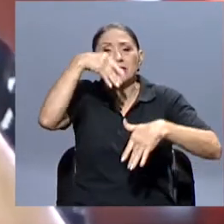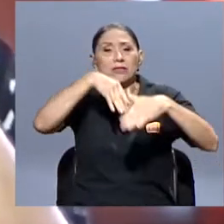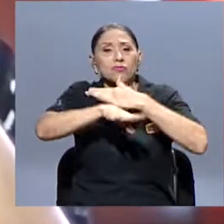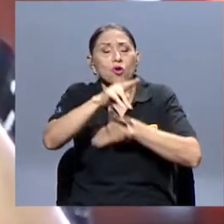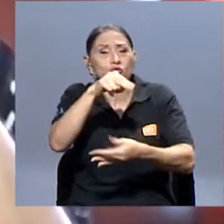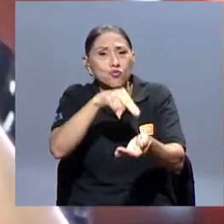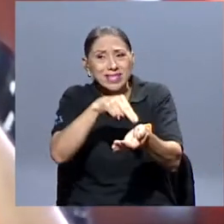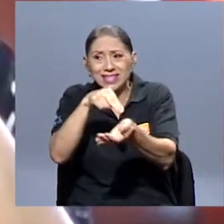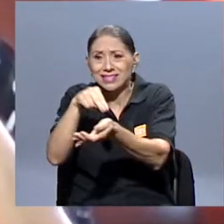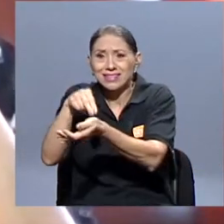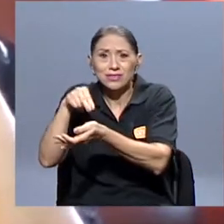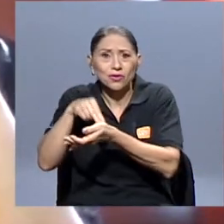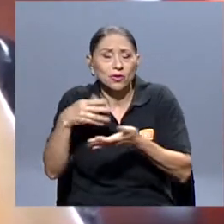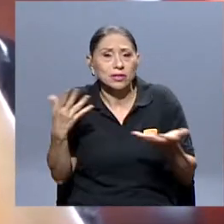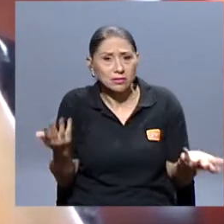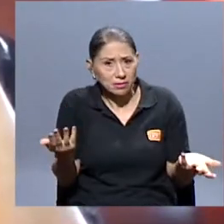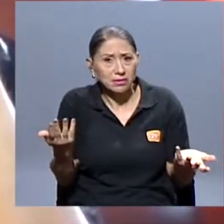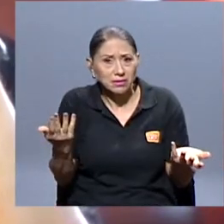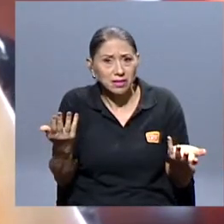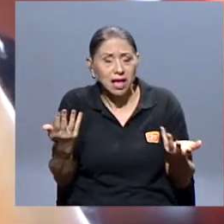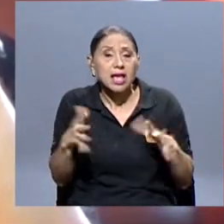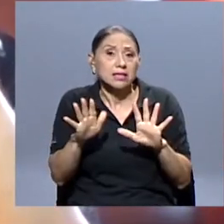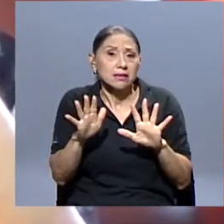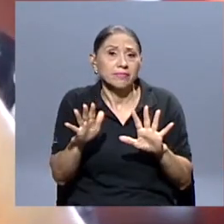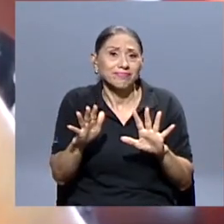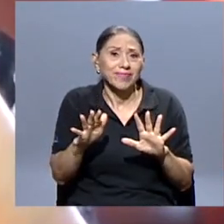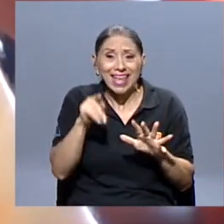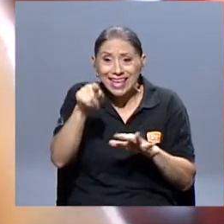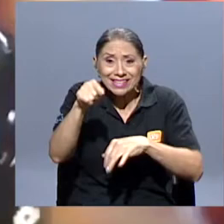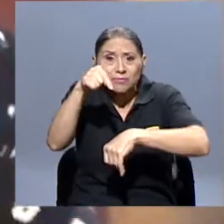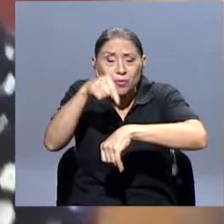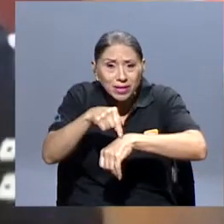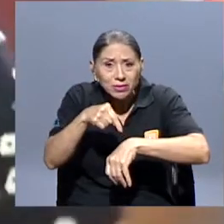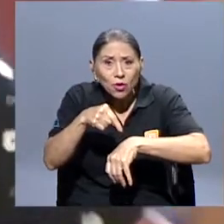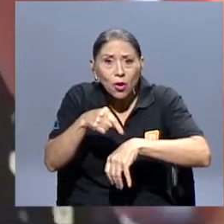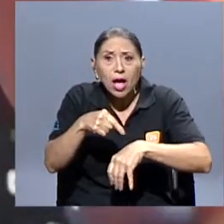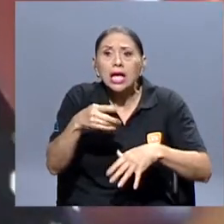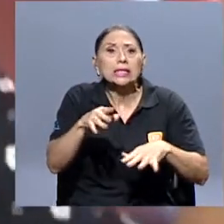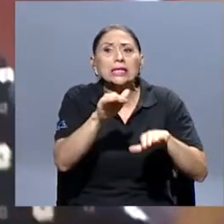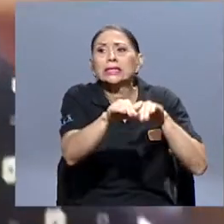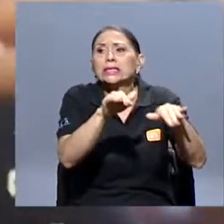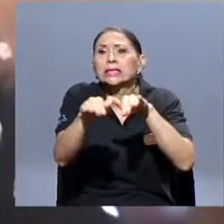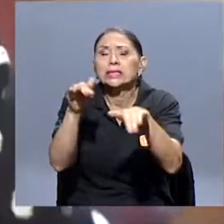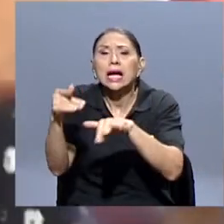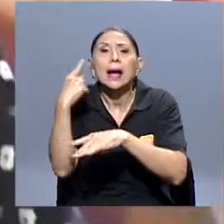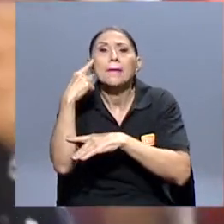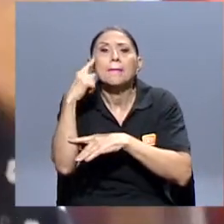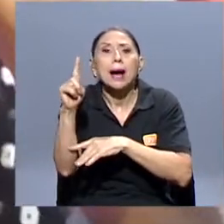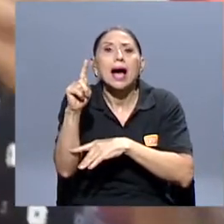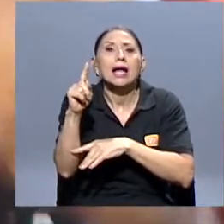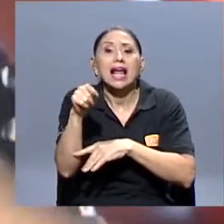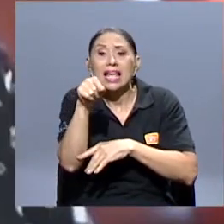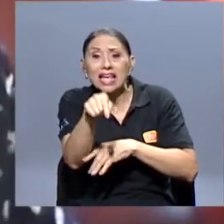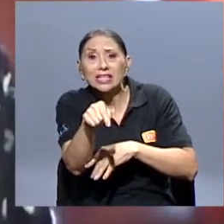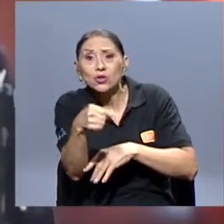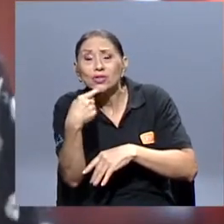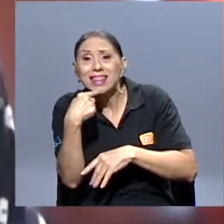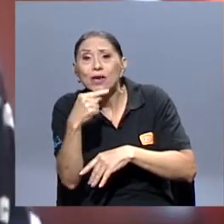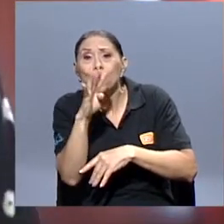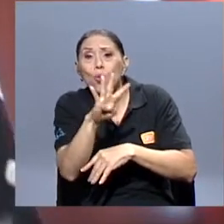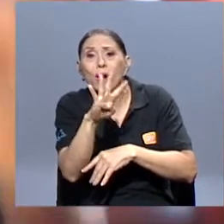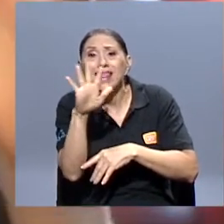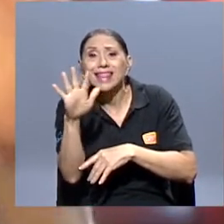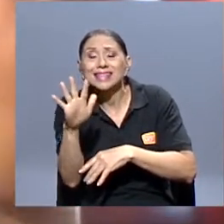hospitalizaciones, casi 1,000 hospitalizaciones, se emitieron las primeras medidas para emitirlas 45 días después de lo que nosotros